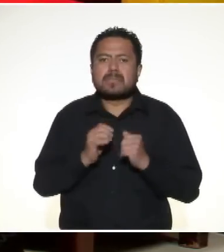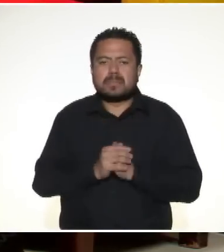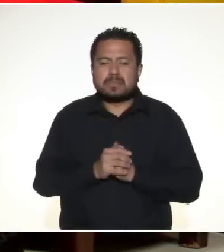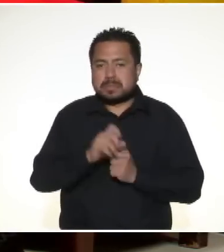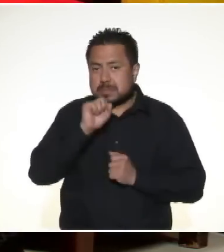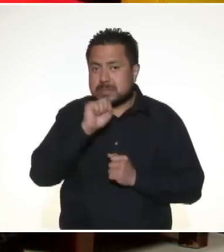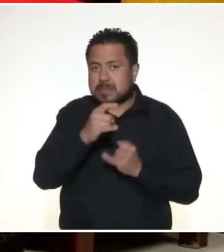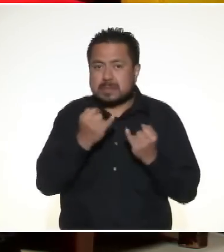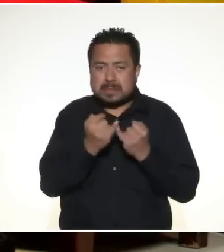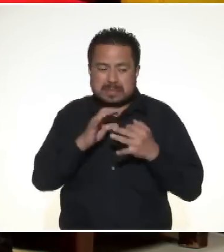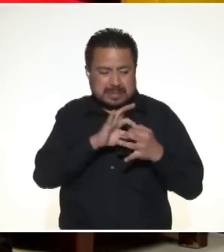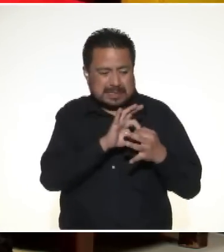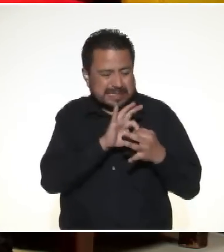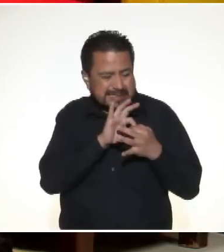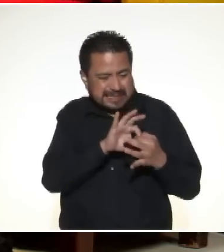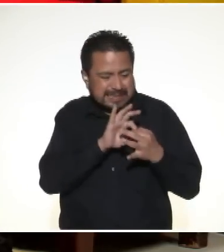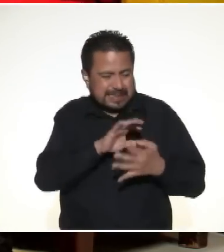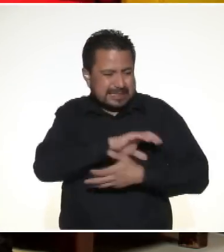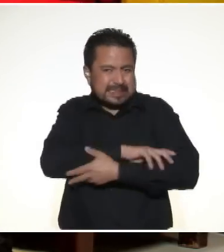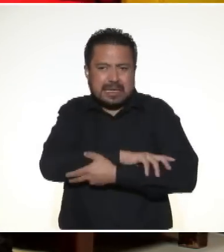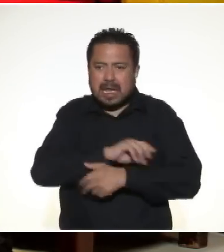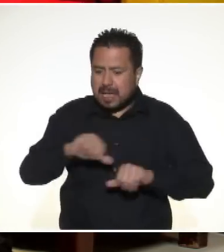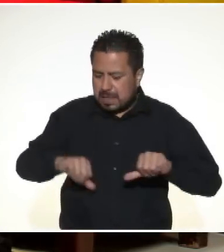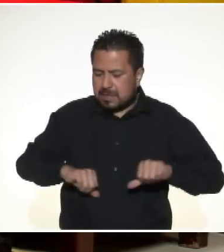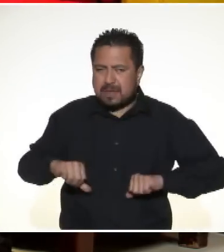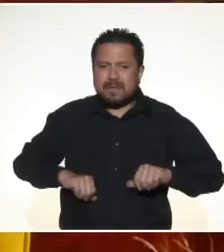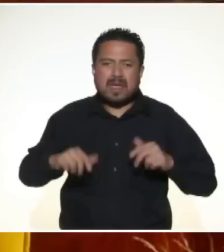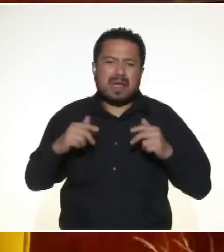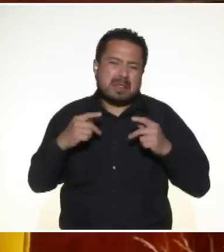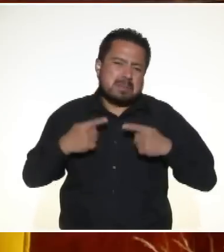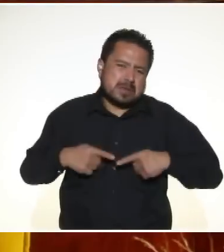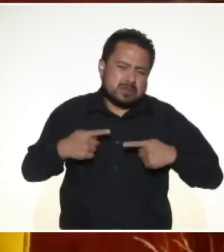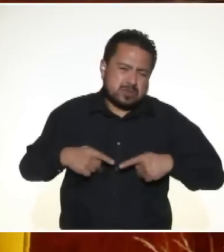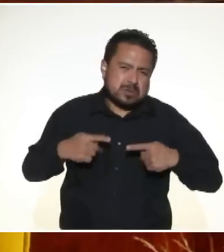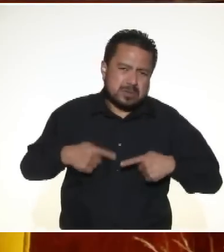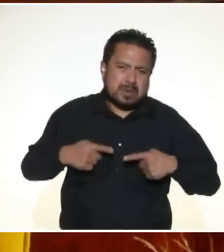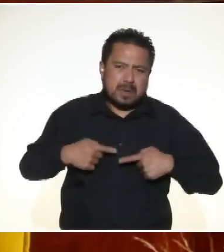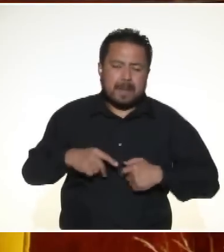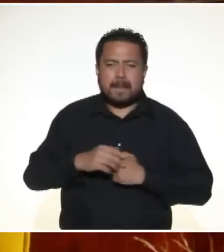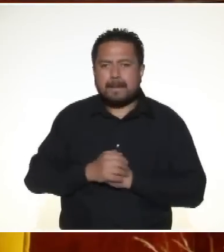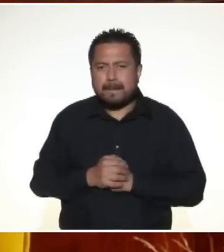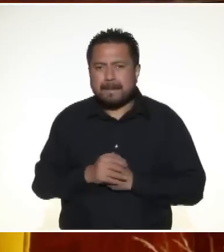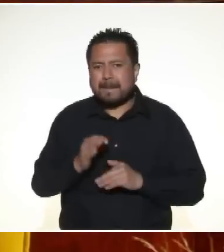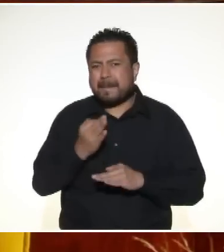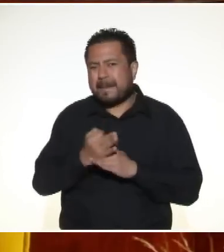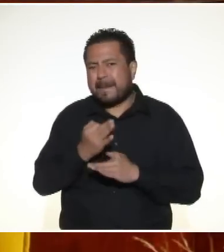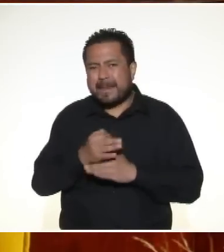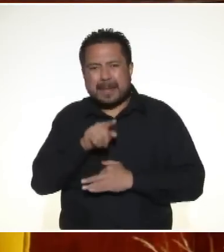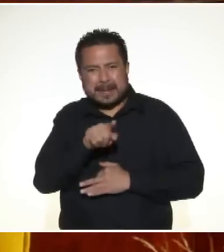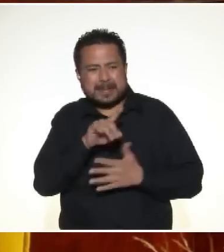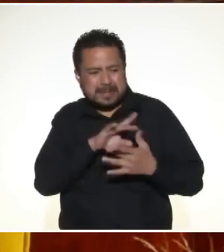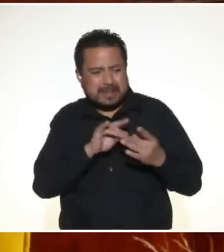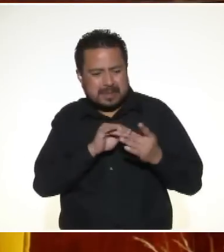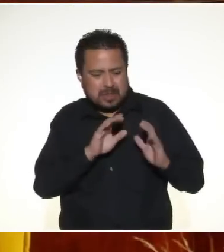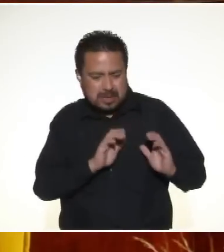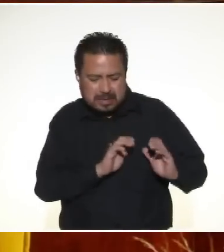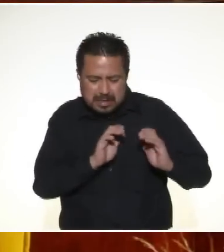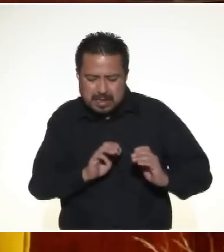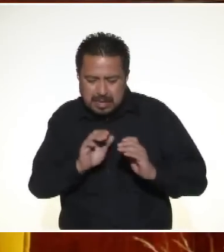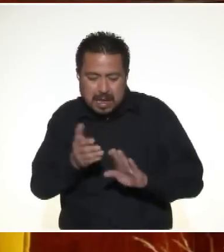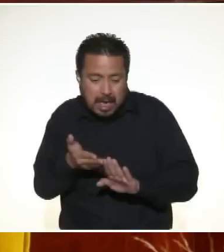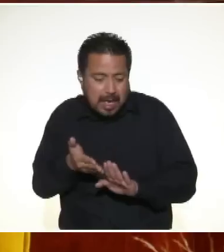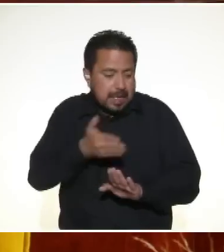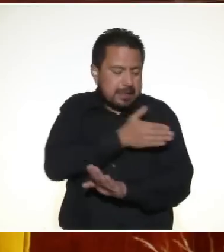viene muy de la mano con la actividad humana. Definitivamente, como tú mencionaste, la prevención siempre nos